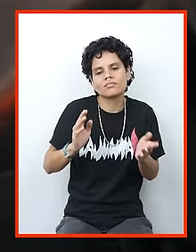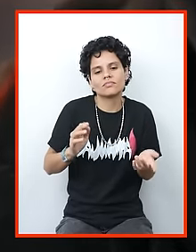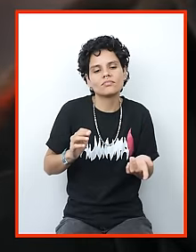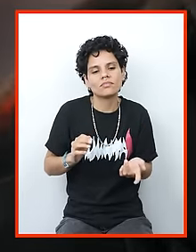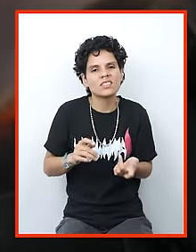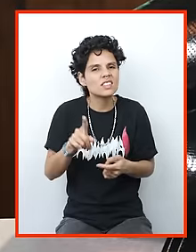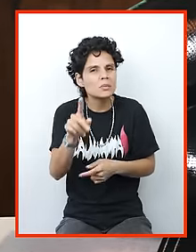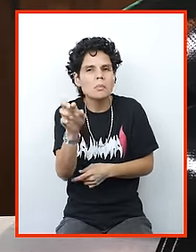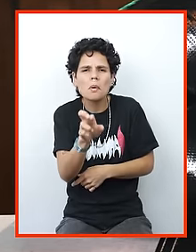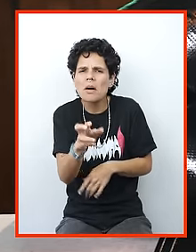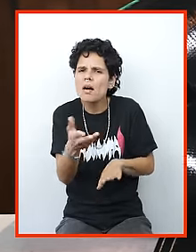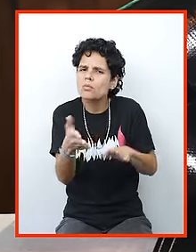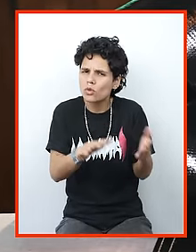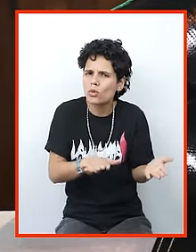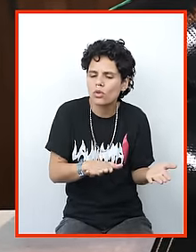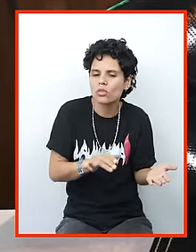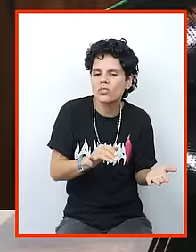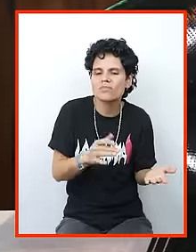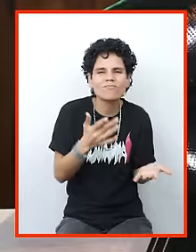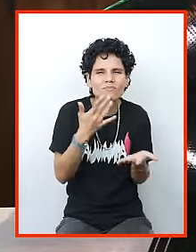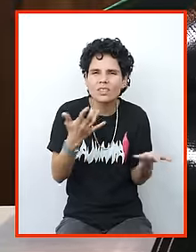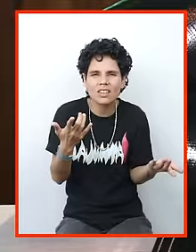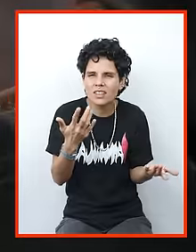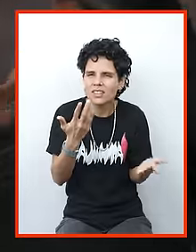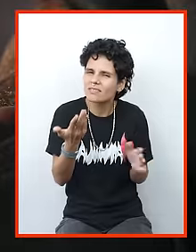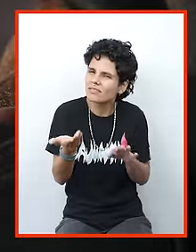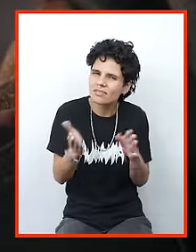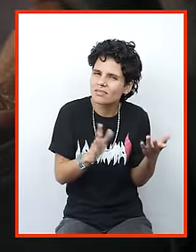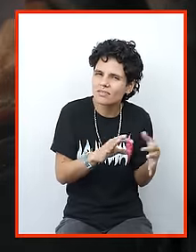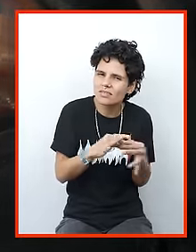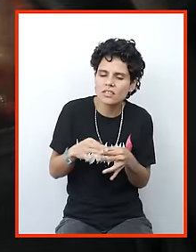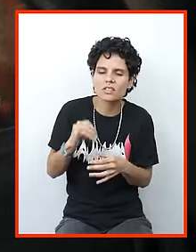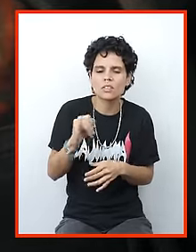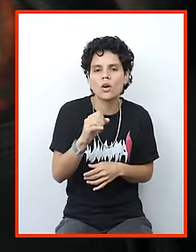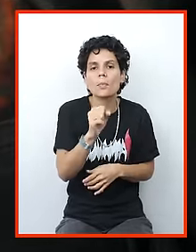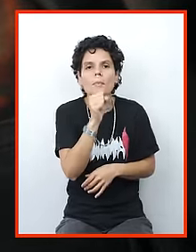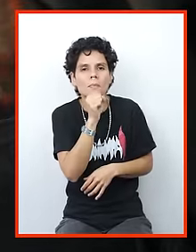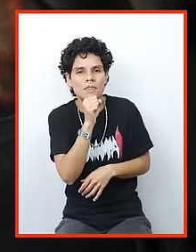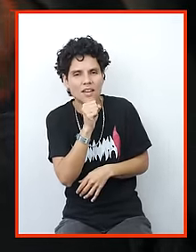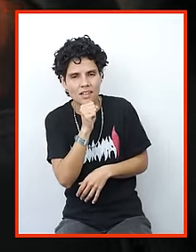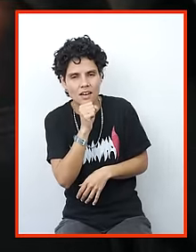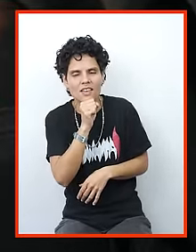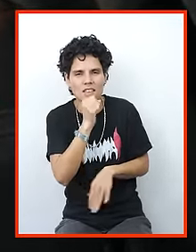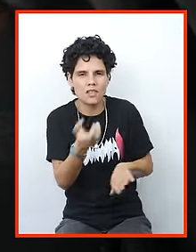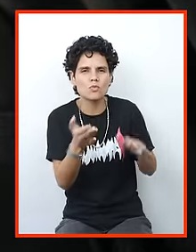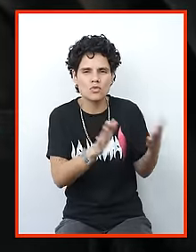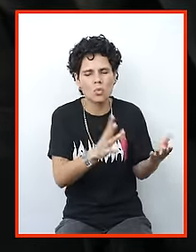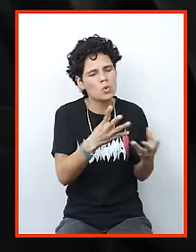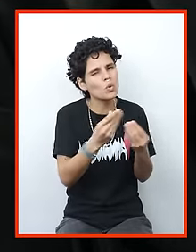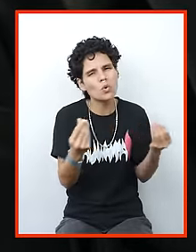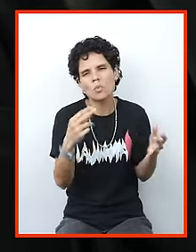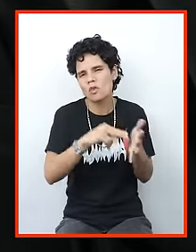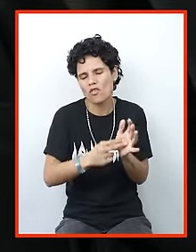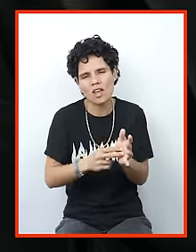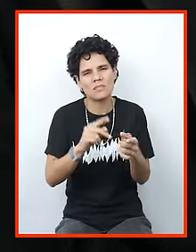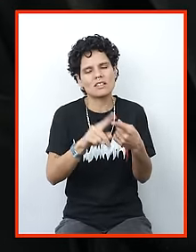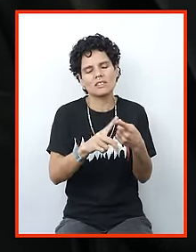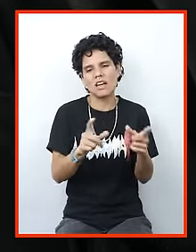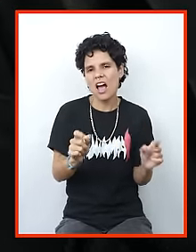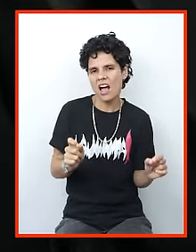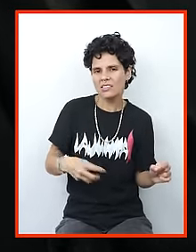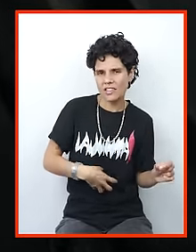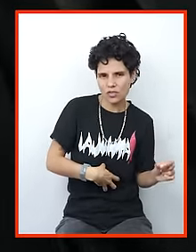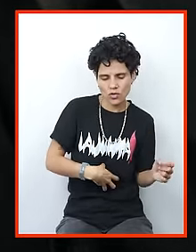él falleció. Sí. ¿Y de qué falleció? ¿Cómo fue? Tenía hartos problemas. Estaba enfermo. Mi tata sí tenía hartos problemas. Tuvo cáncer